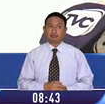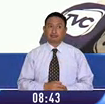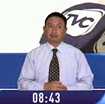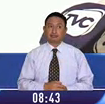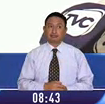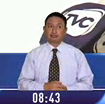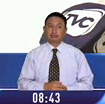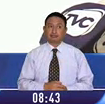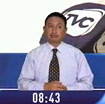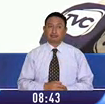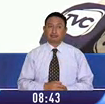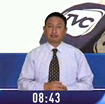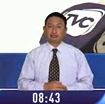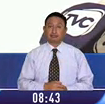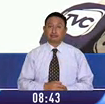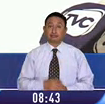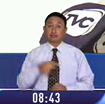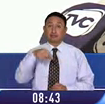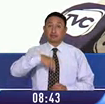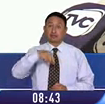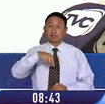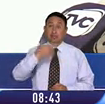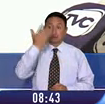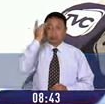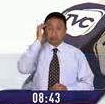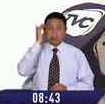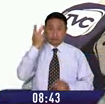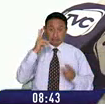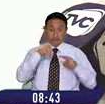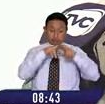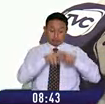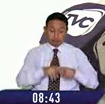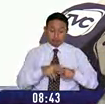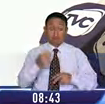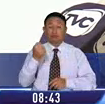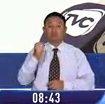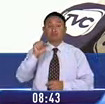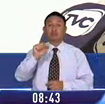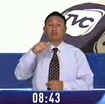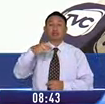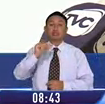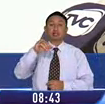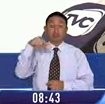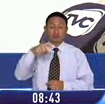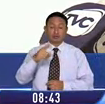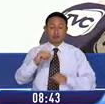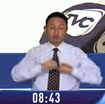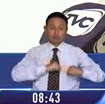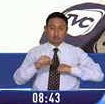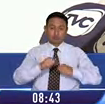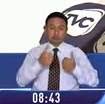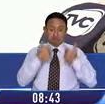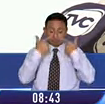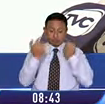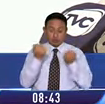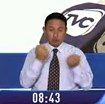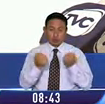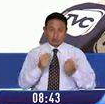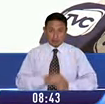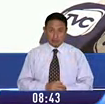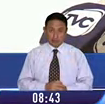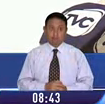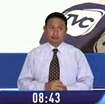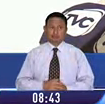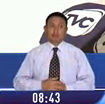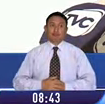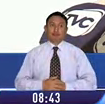que realmente provocaban alarmas de control o de supervisión para que el SNAI pueda lógicamente hacer su trabajo, que es el control y uso, del buen uso